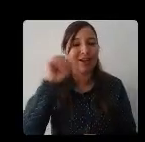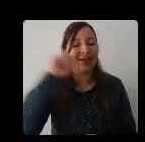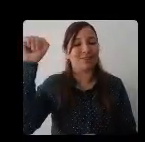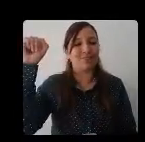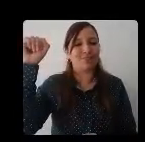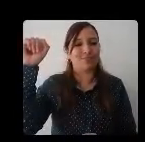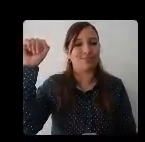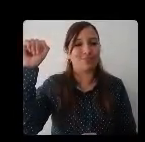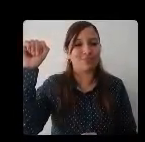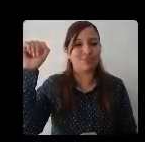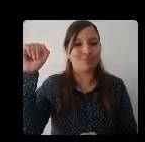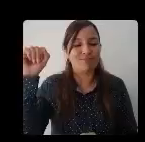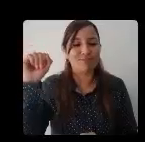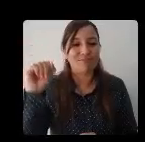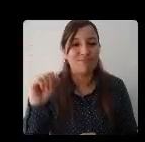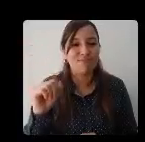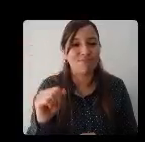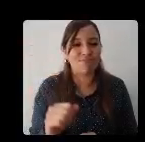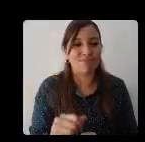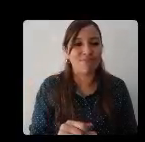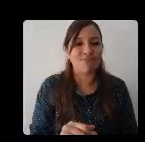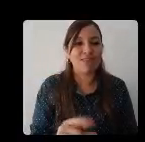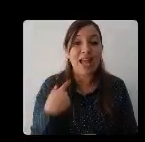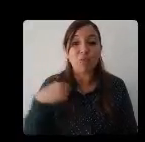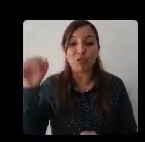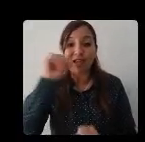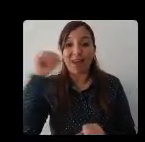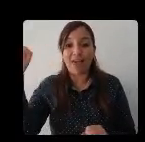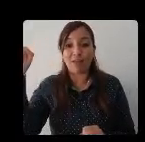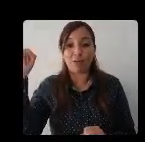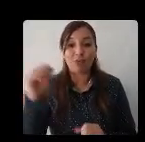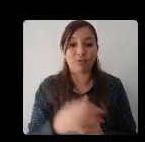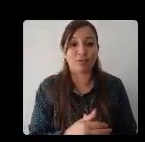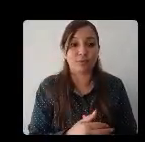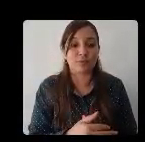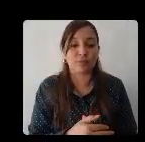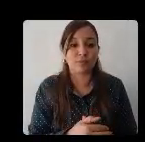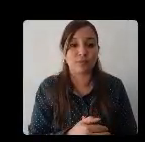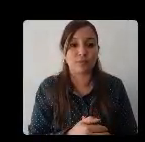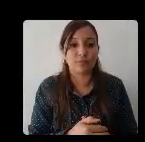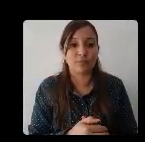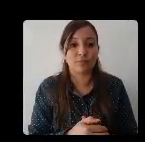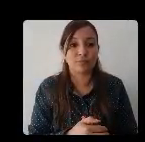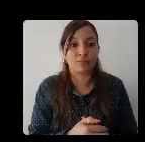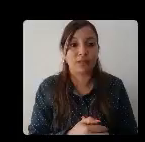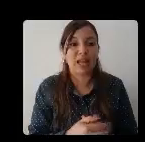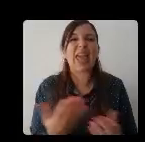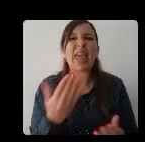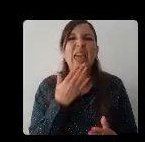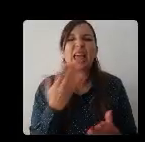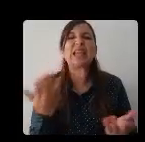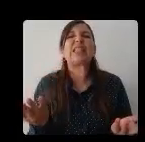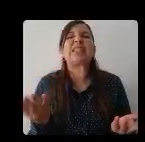¿no? Y también nuestro proyecto consistía en poder, en mejorar nuestra calidad de atención para